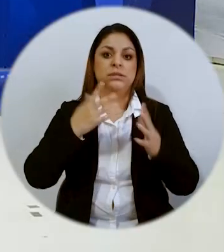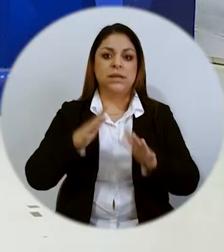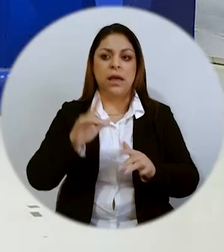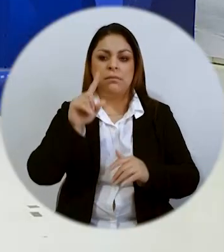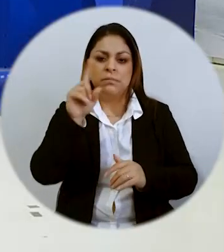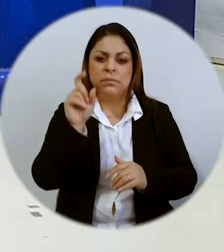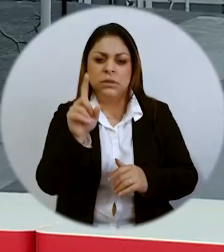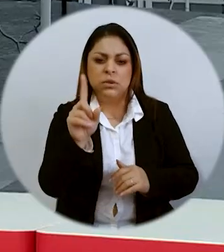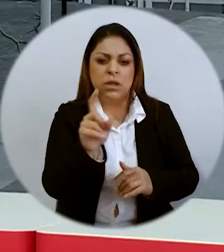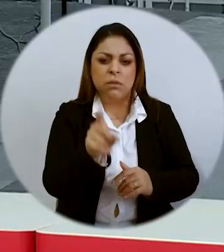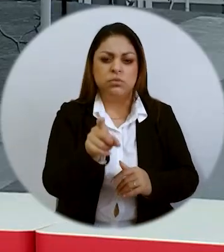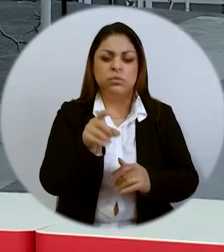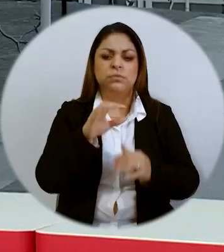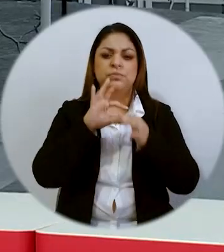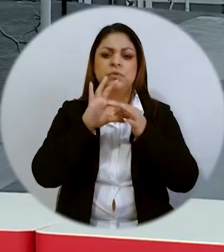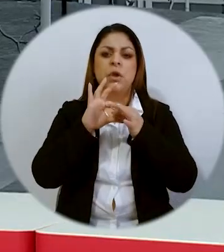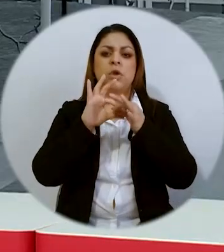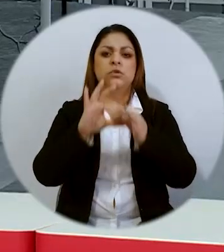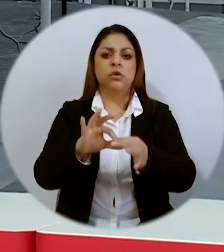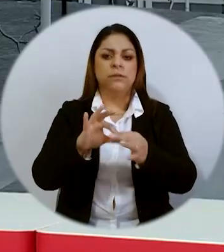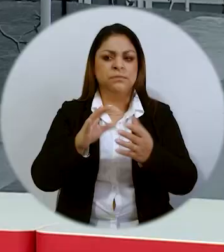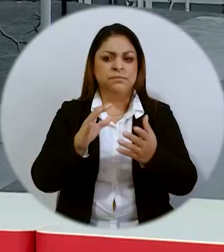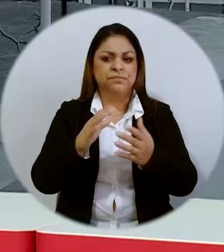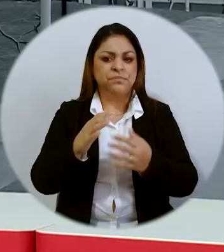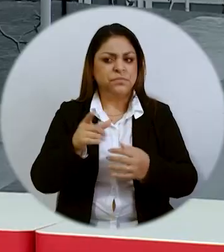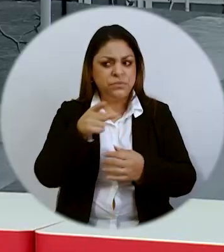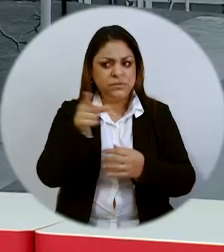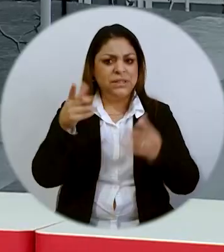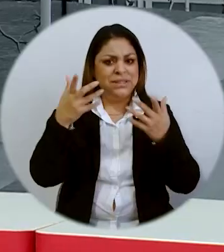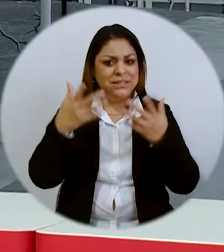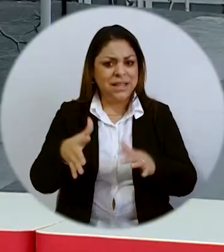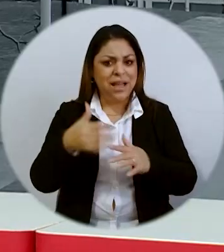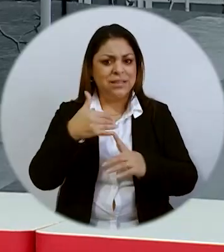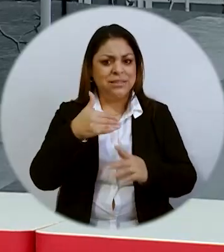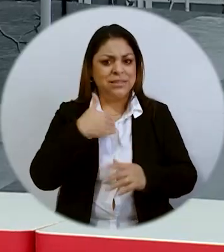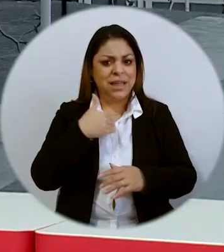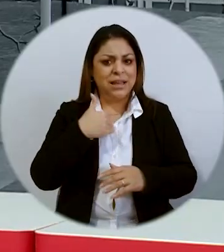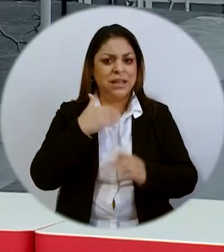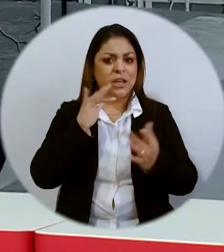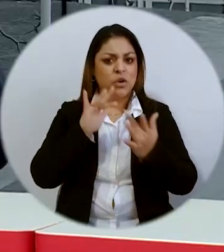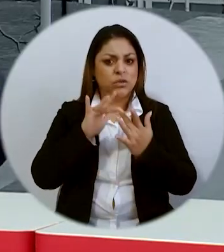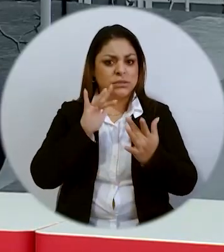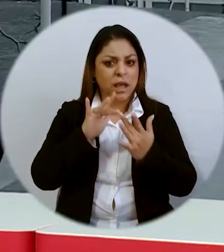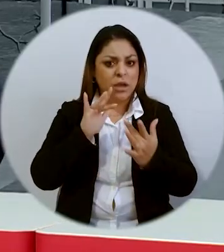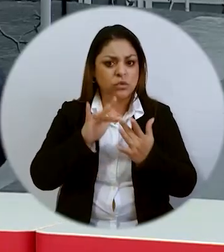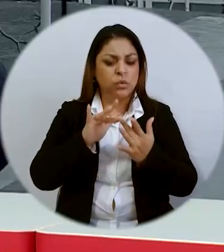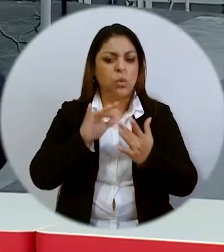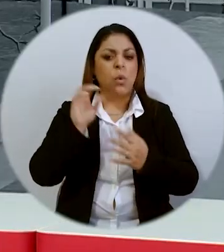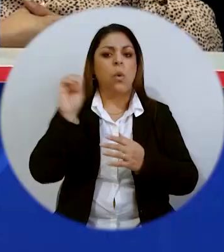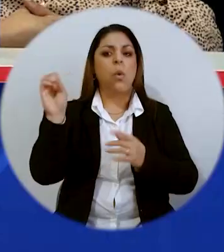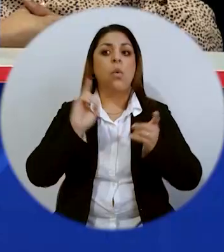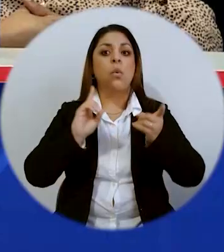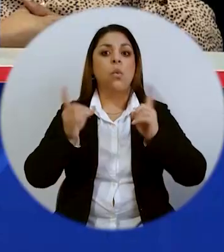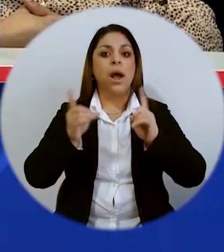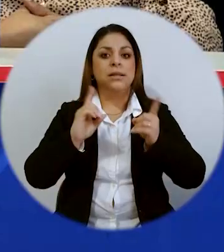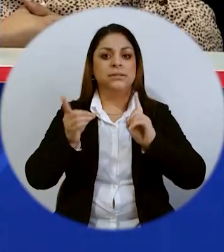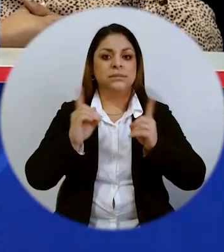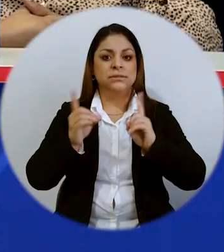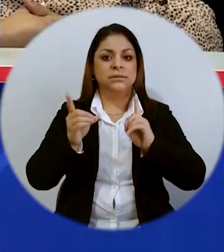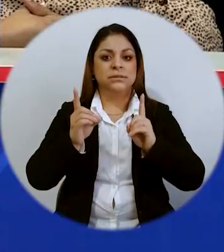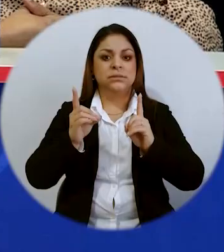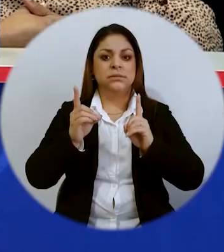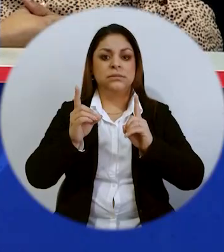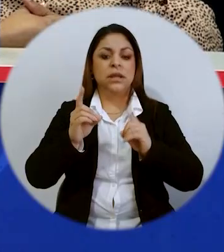nosotros hemos preguntado sobre precisamente si han tenido contacto o más bien